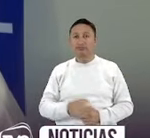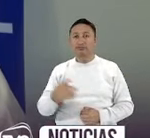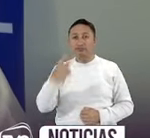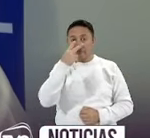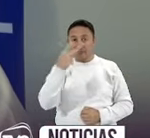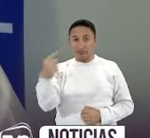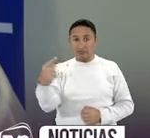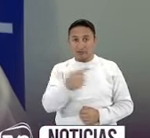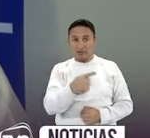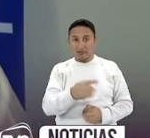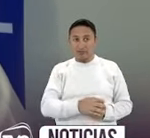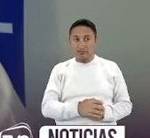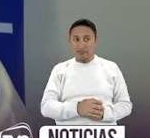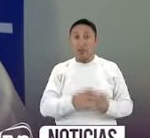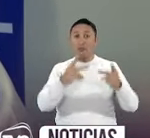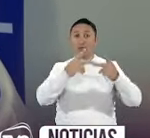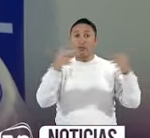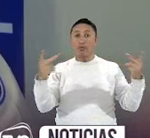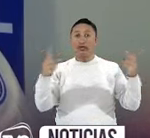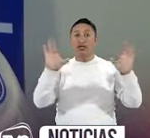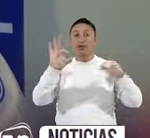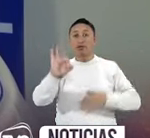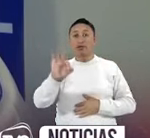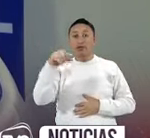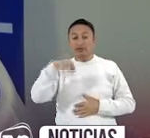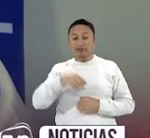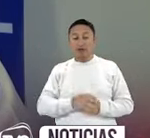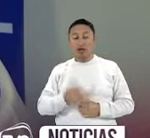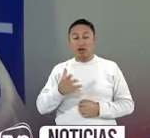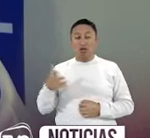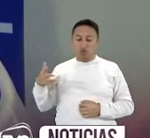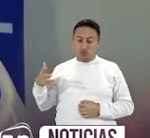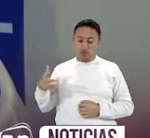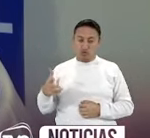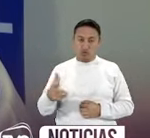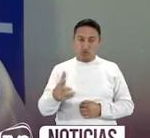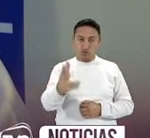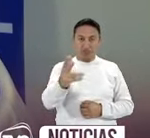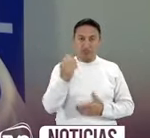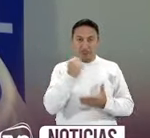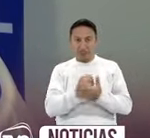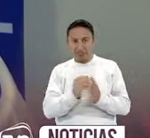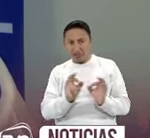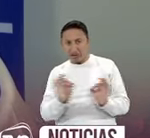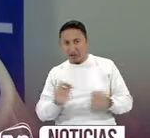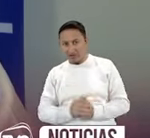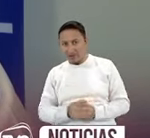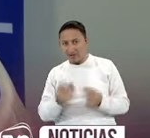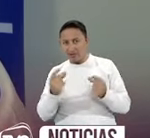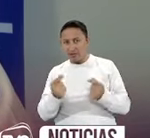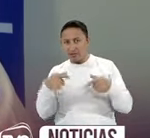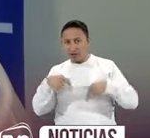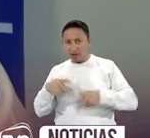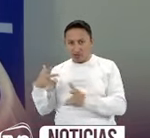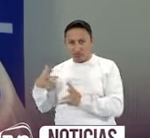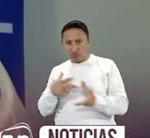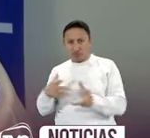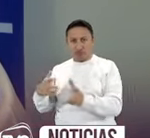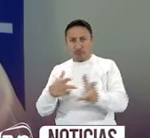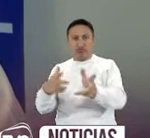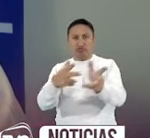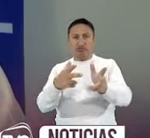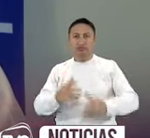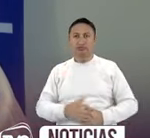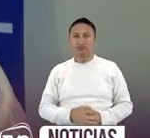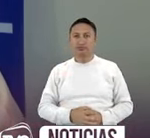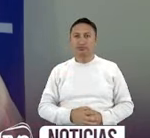el puente de la Bocatoma de que cruza este vehículo sin placas. Inmediatamente pues realizan la